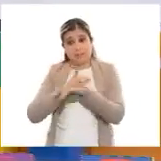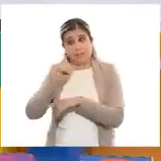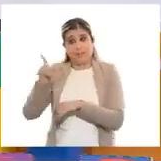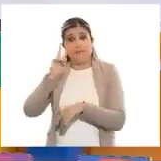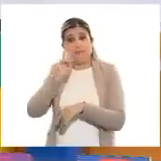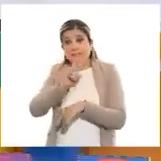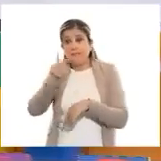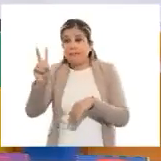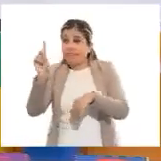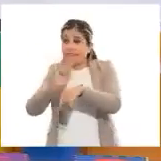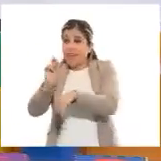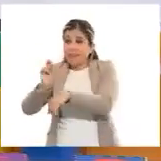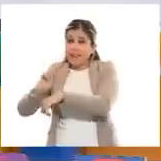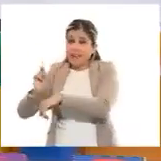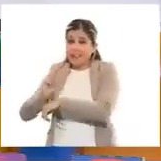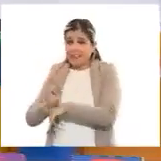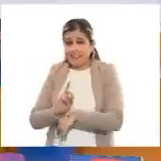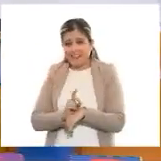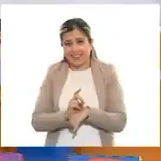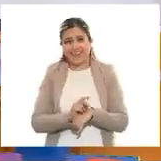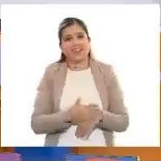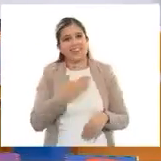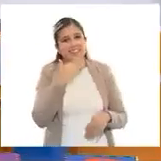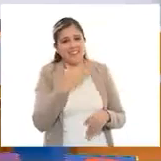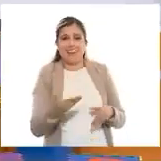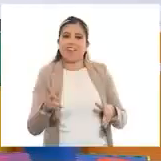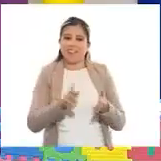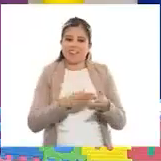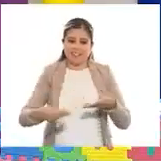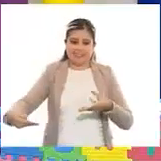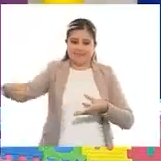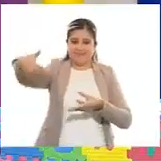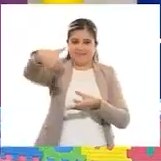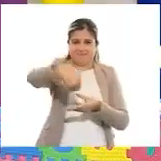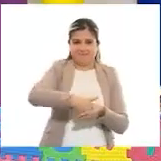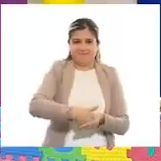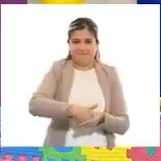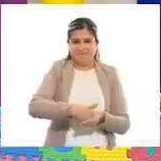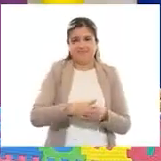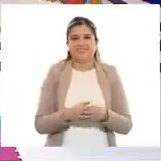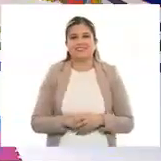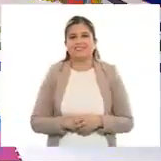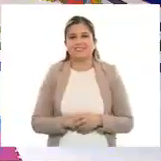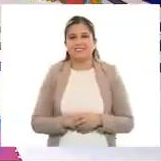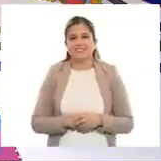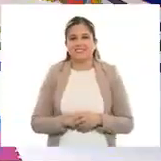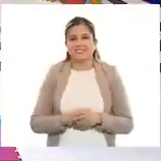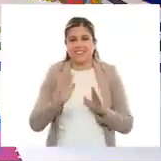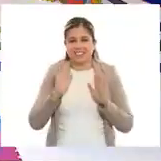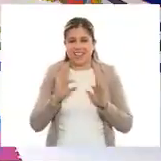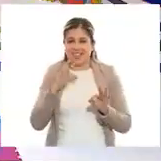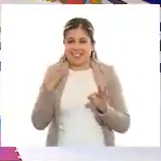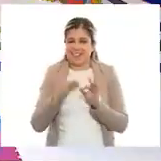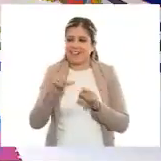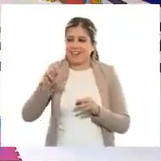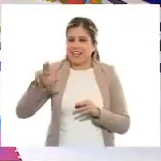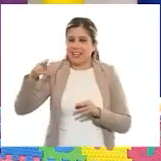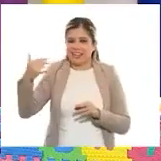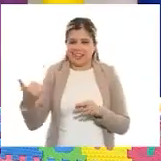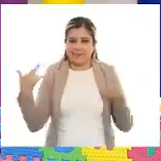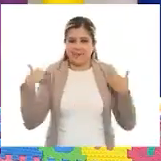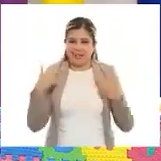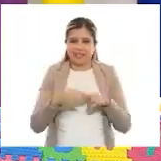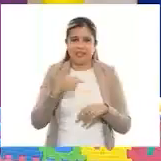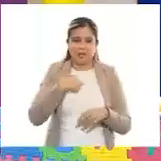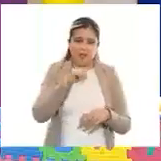verlo diariamente. Muy bien, lo vamos a meter en el sobre. Ya está aquí, con mi nombre, el de la maestra Lenny, que ya hicimos lo